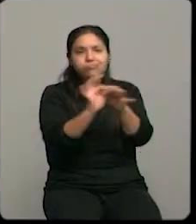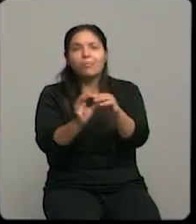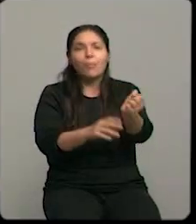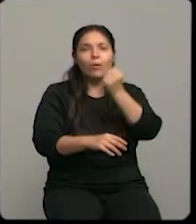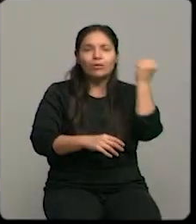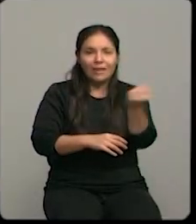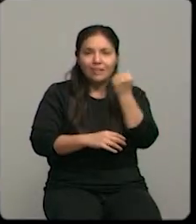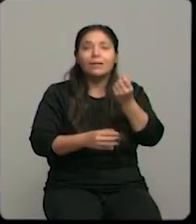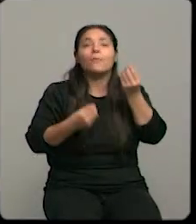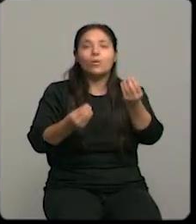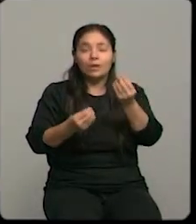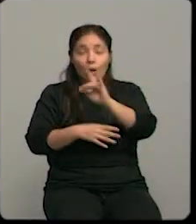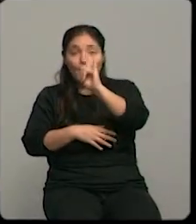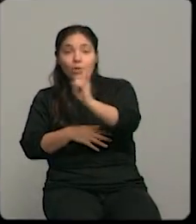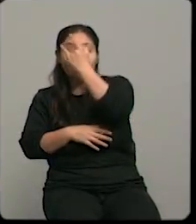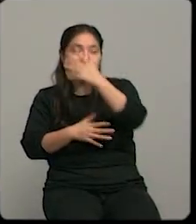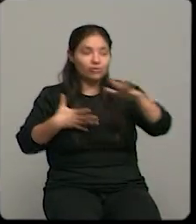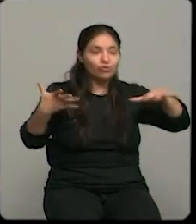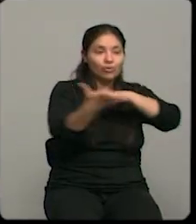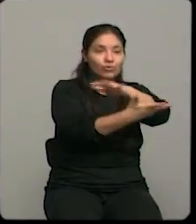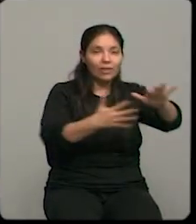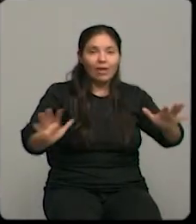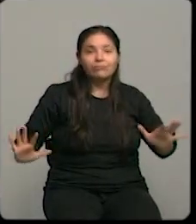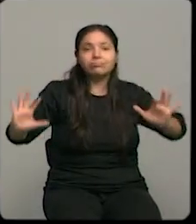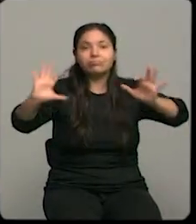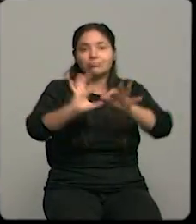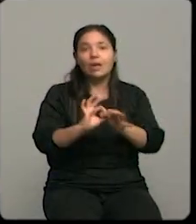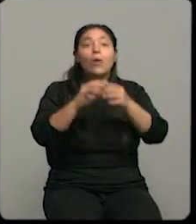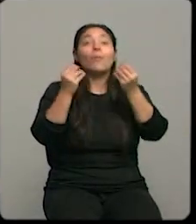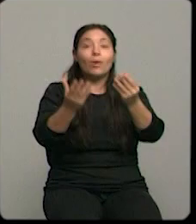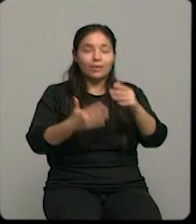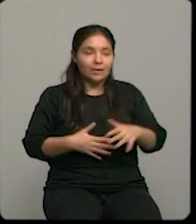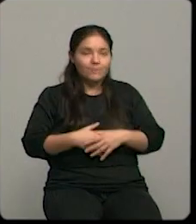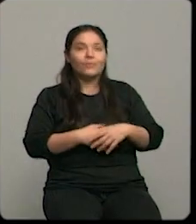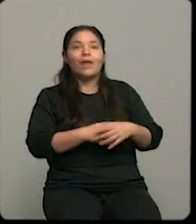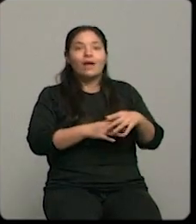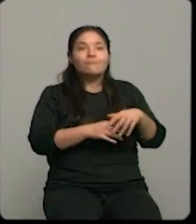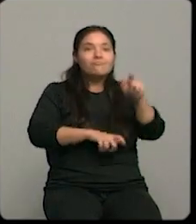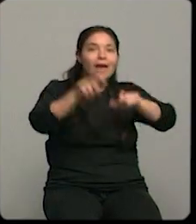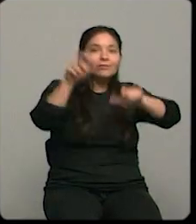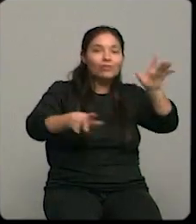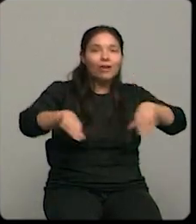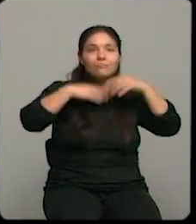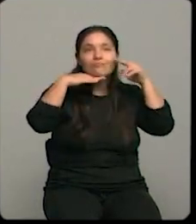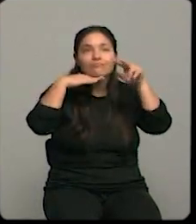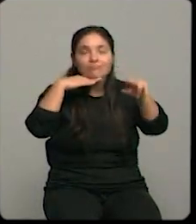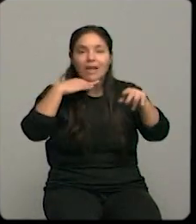con la sociedad, adaptándose de manera constante a las demandas de las nuevas audiencias.